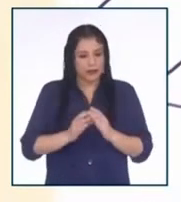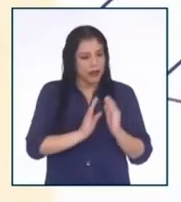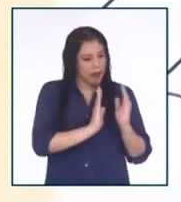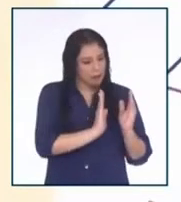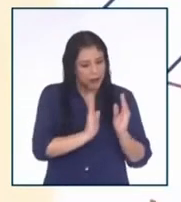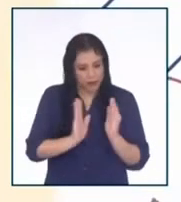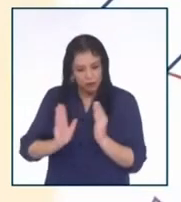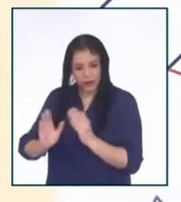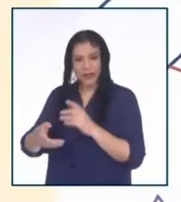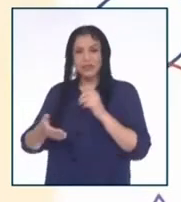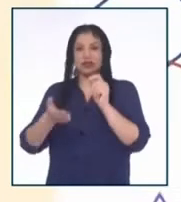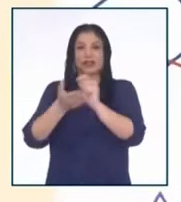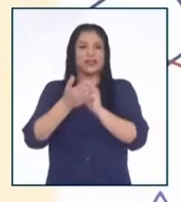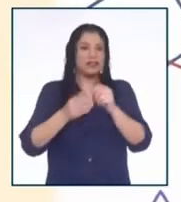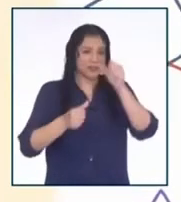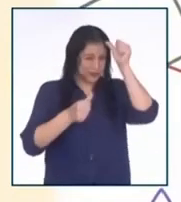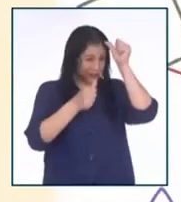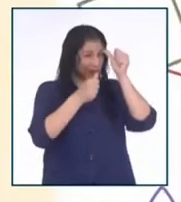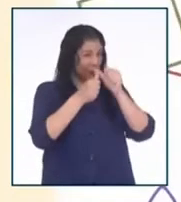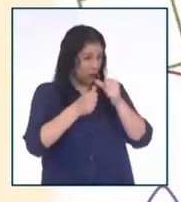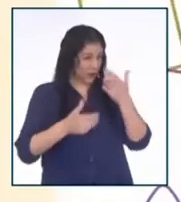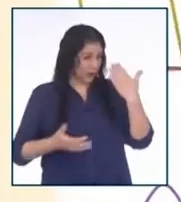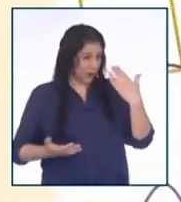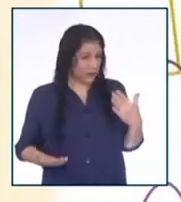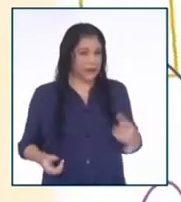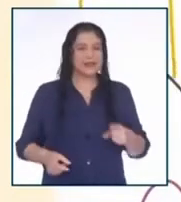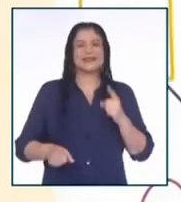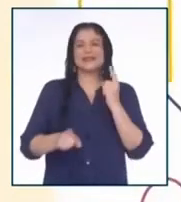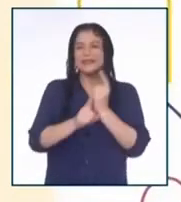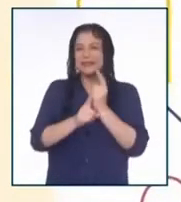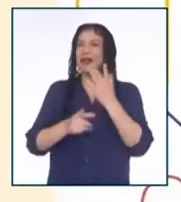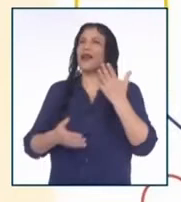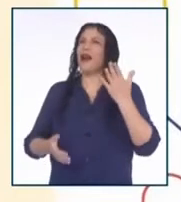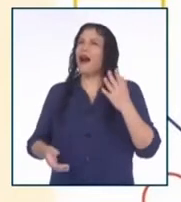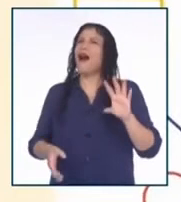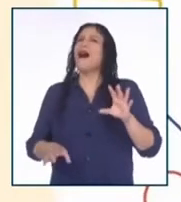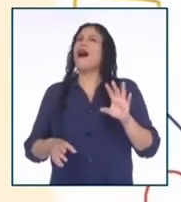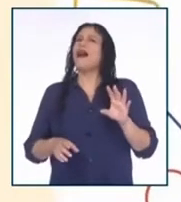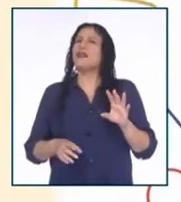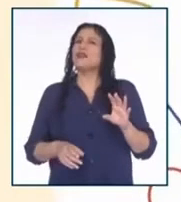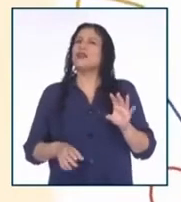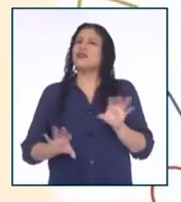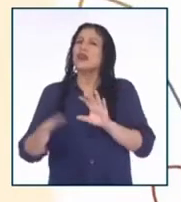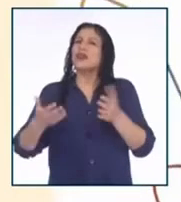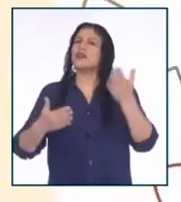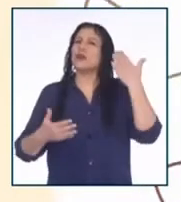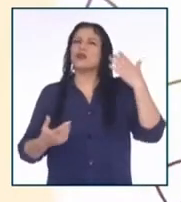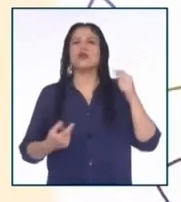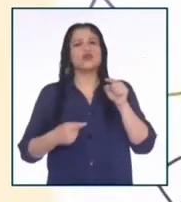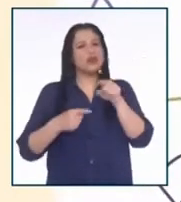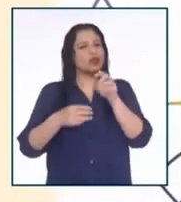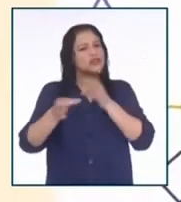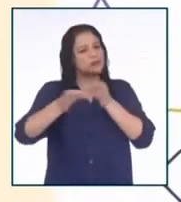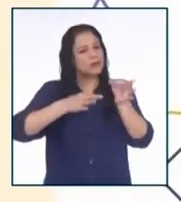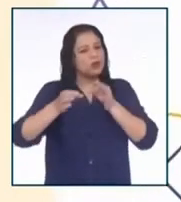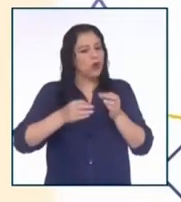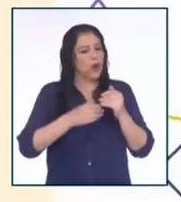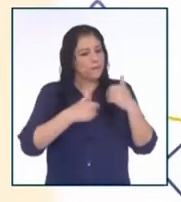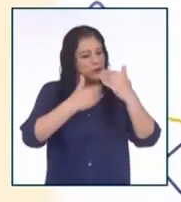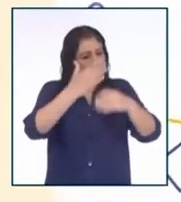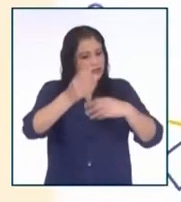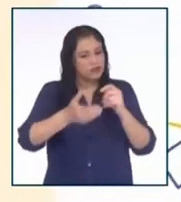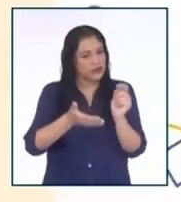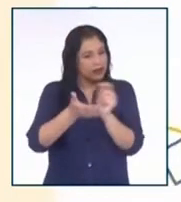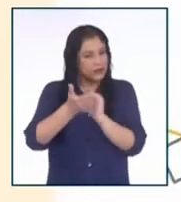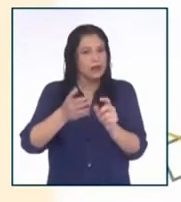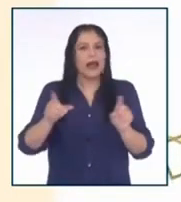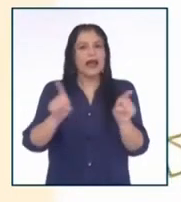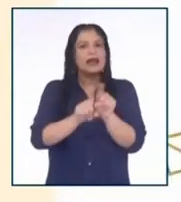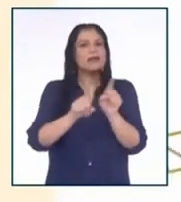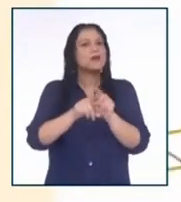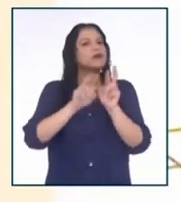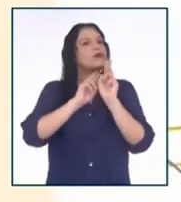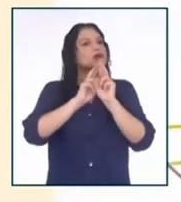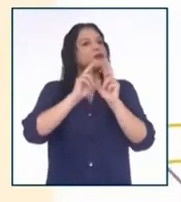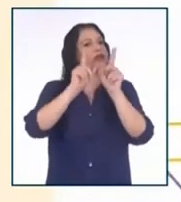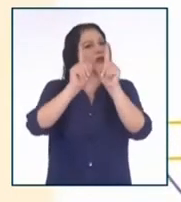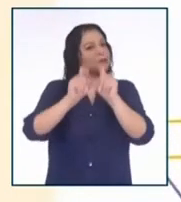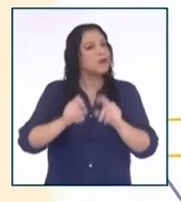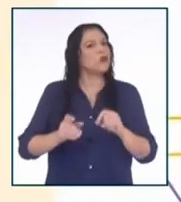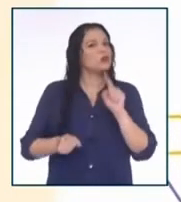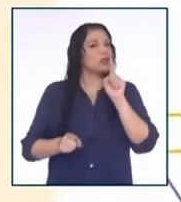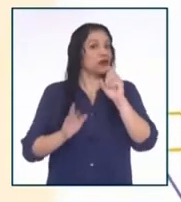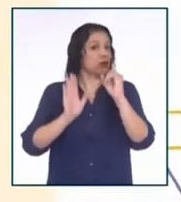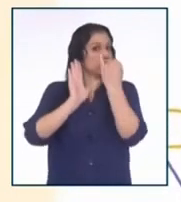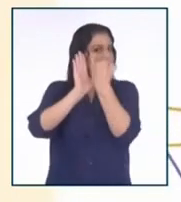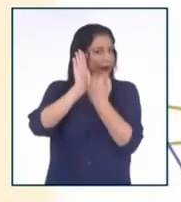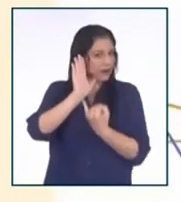texto. ¿Lo recuerdan? Sí, profesora, eso fue cuando nos explicó el proceso de la escritura y también cuando respondimos a las preguntas de un